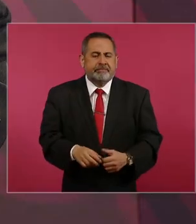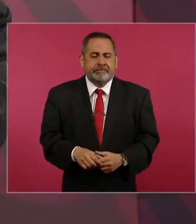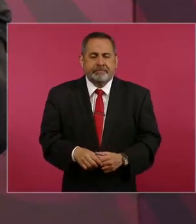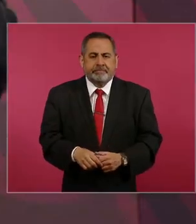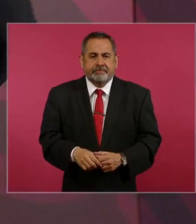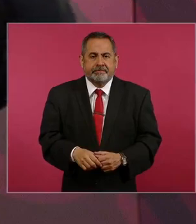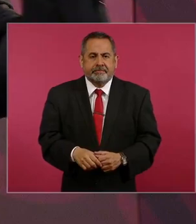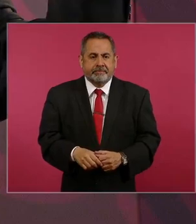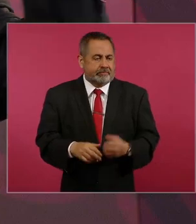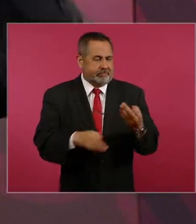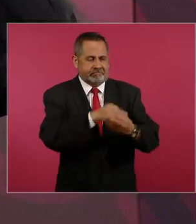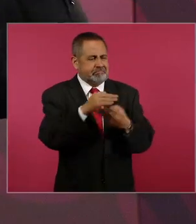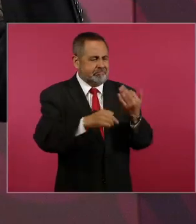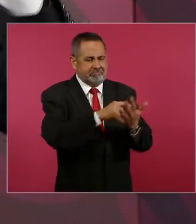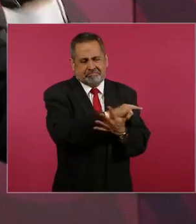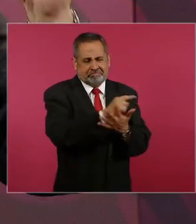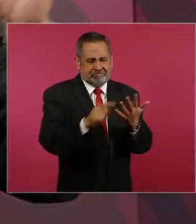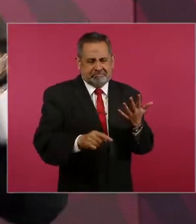todos ellos